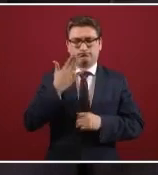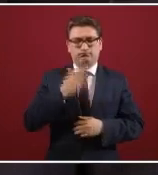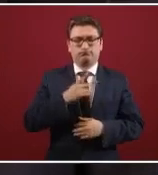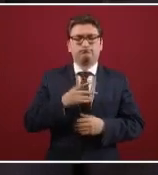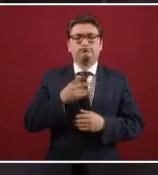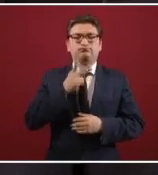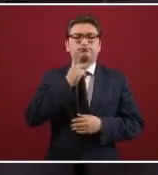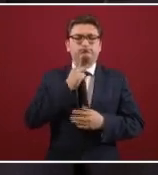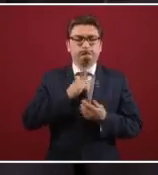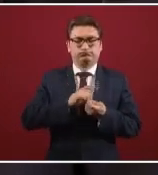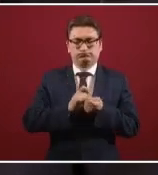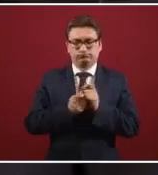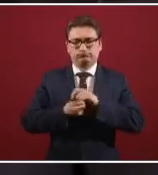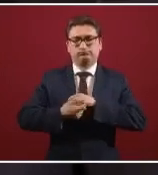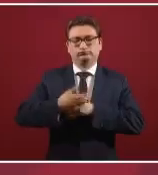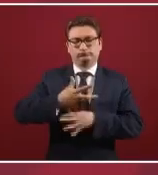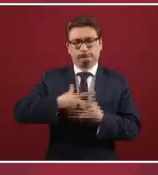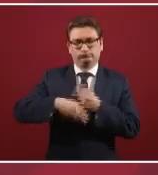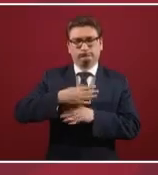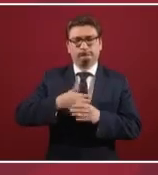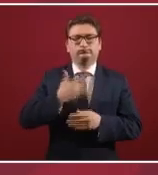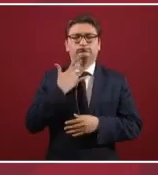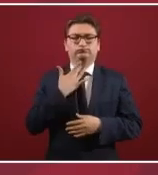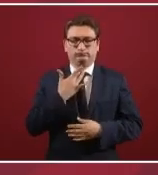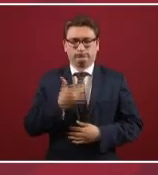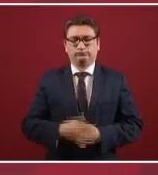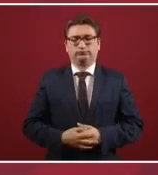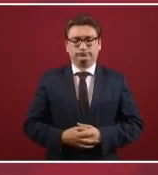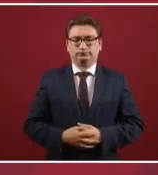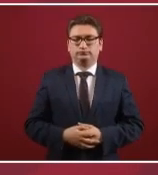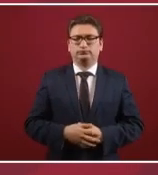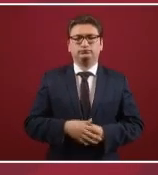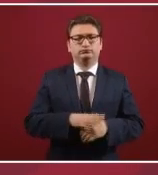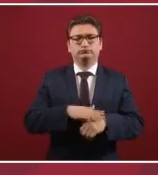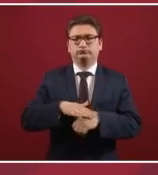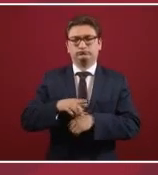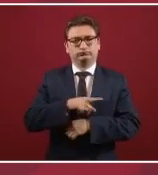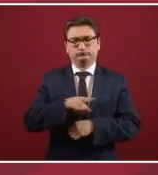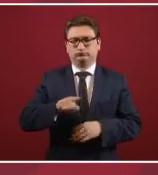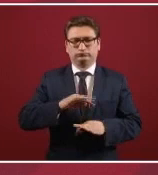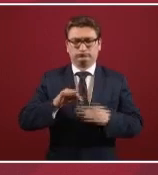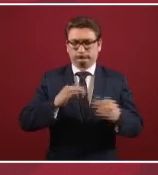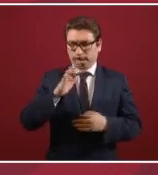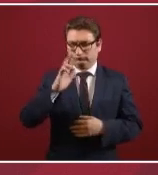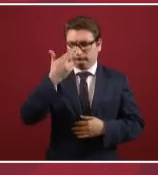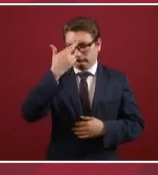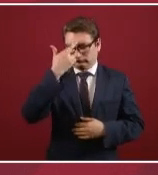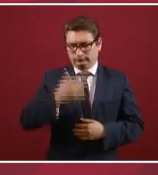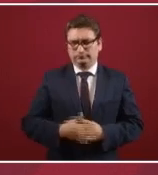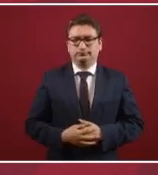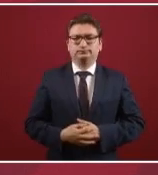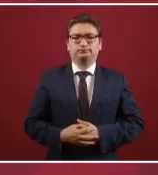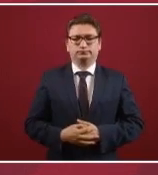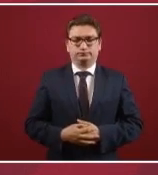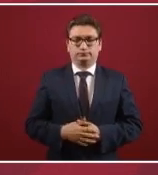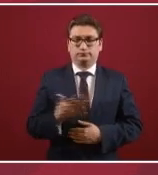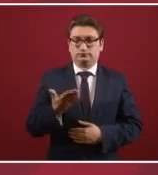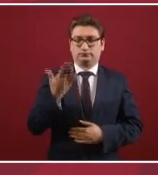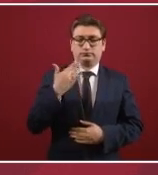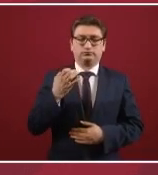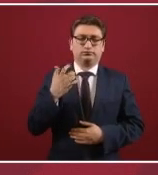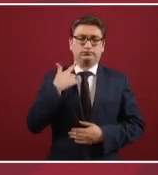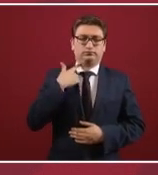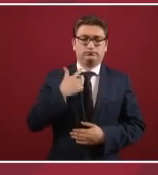de gasolinas el recuerdo que durante el periodo neoliberal